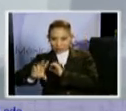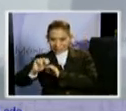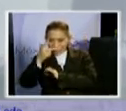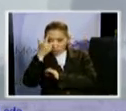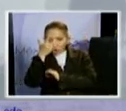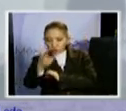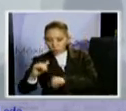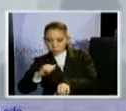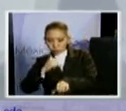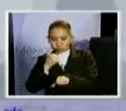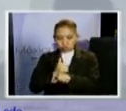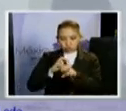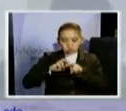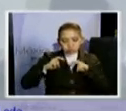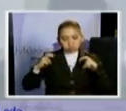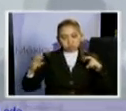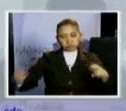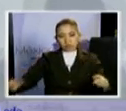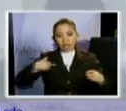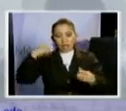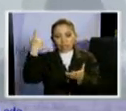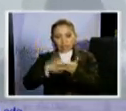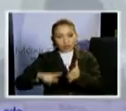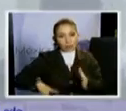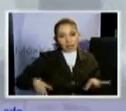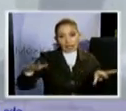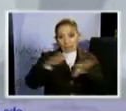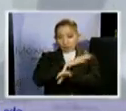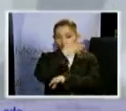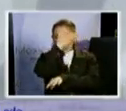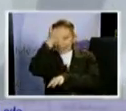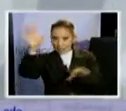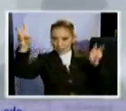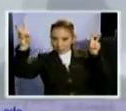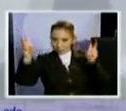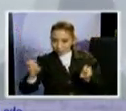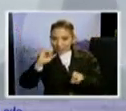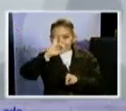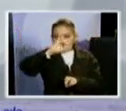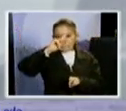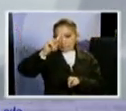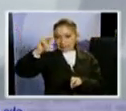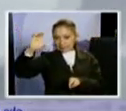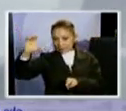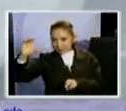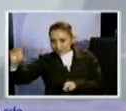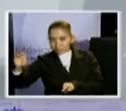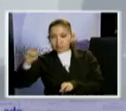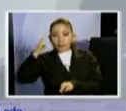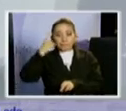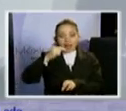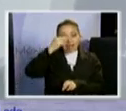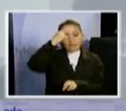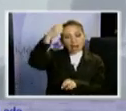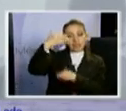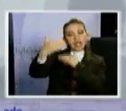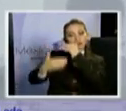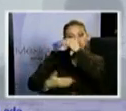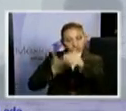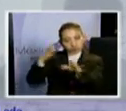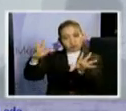se estableció el Panel Intergubernamental sobre Cambio Climático, el IPCC, para facilitar el proceso